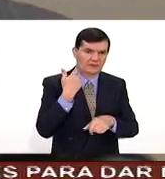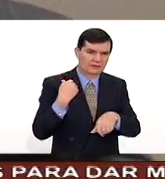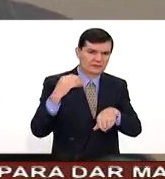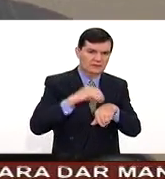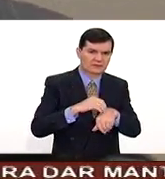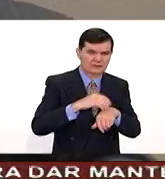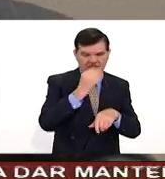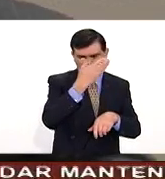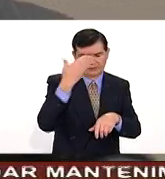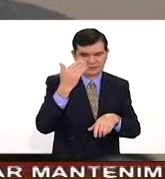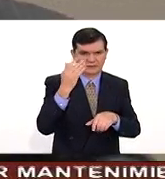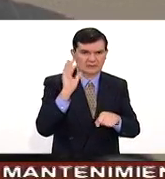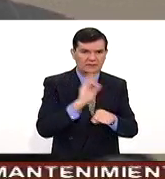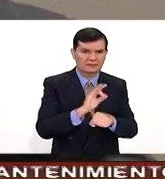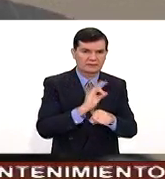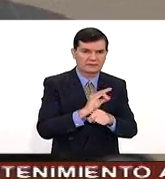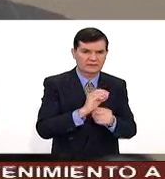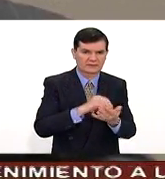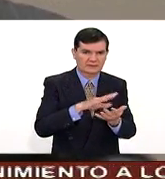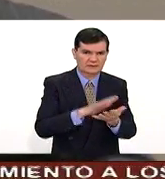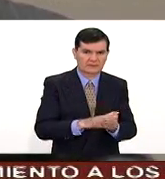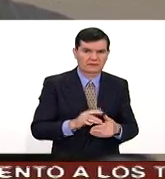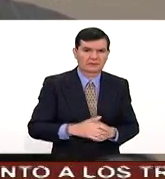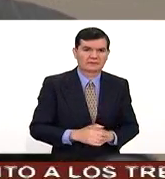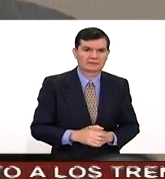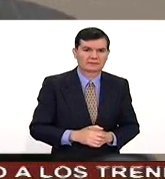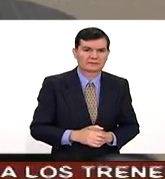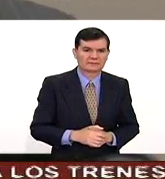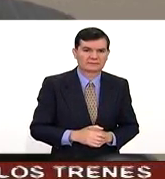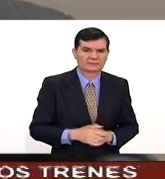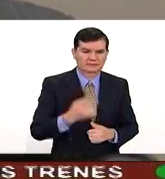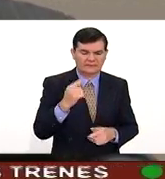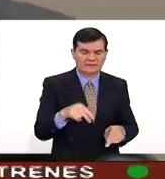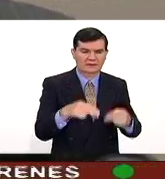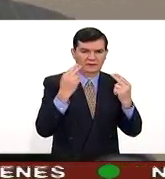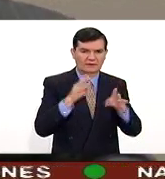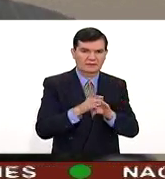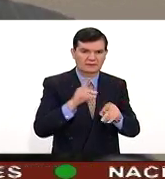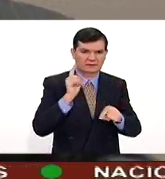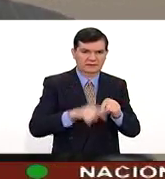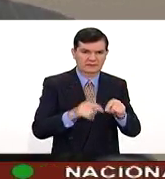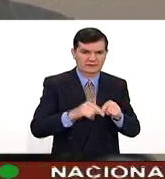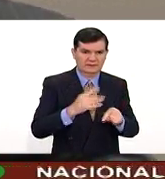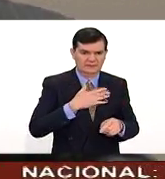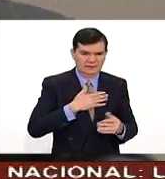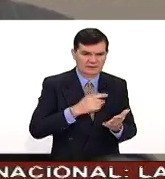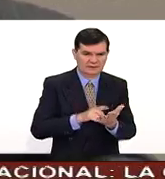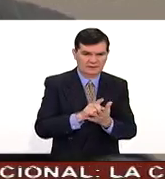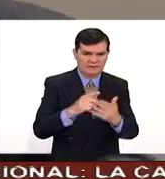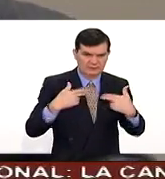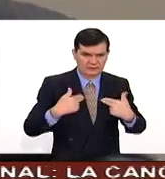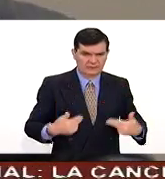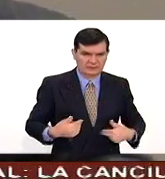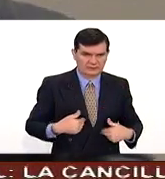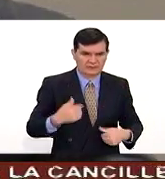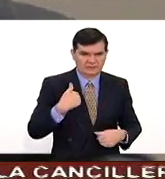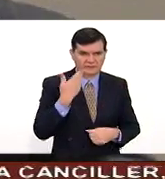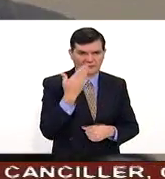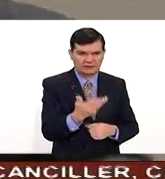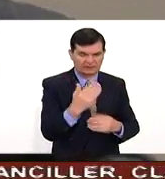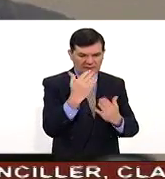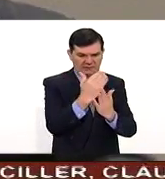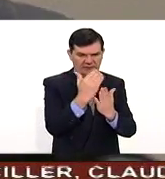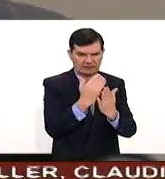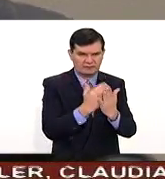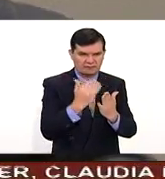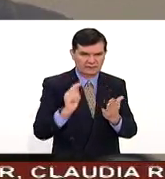inocencia y a la protección de datos. Al tratarse de violaciones a mis derechos humanos, exigiré en los términos